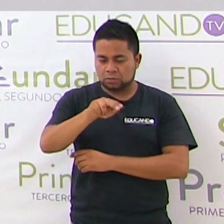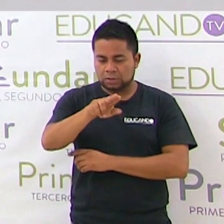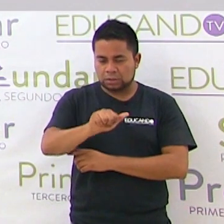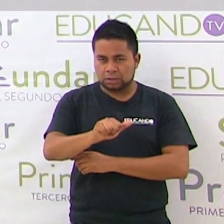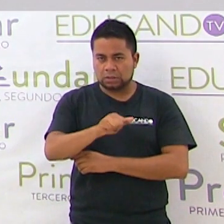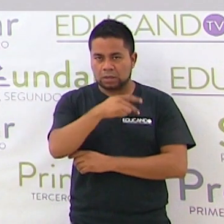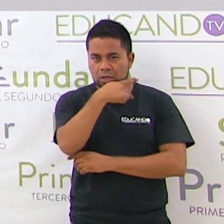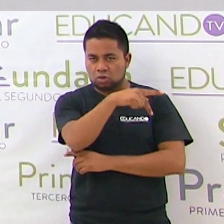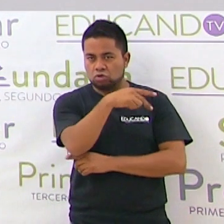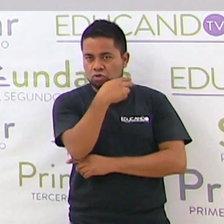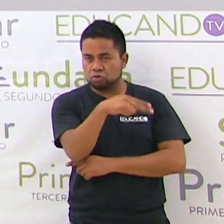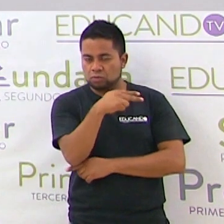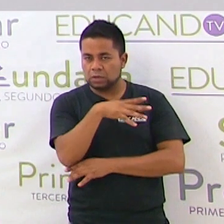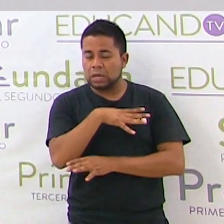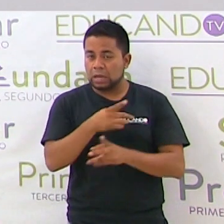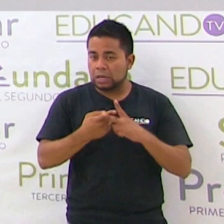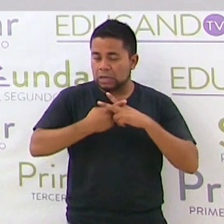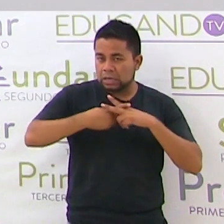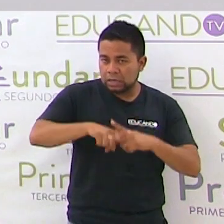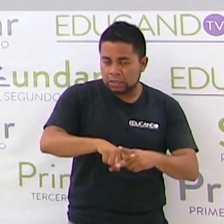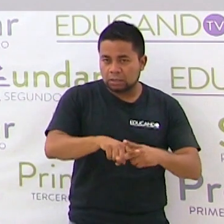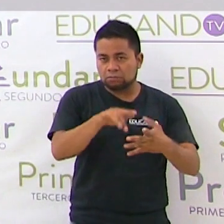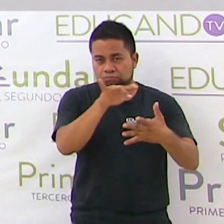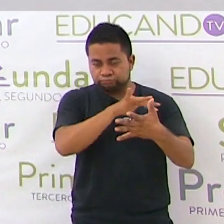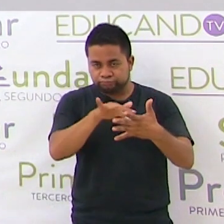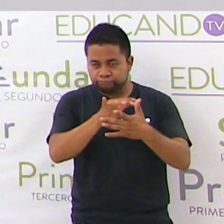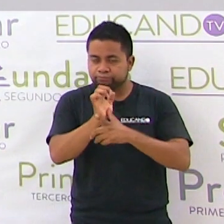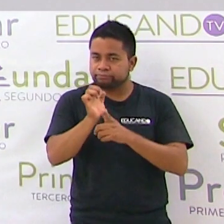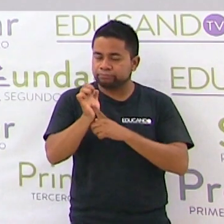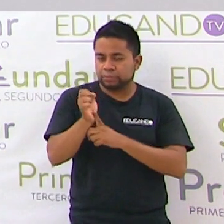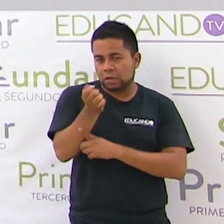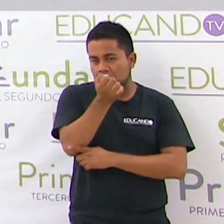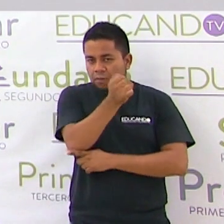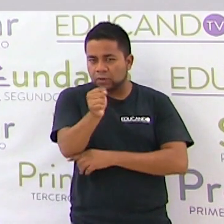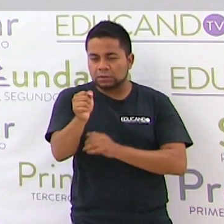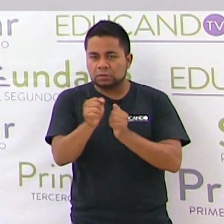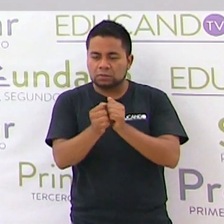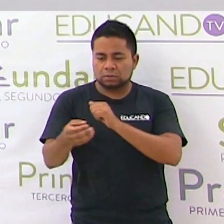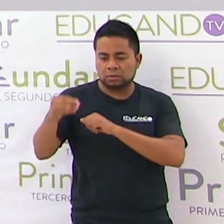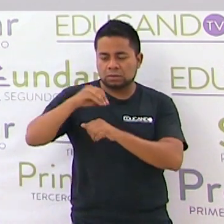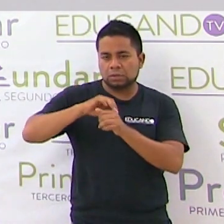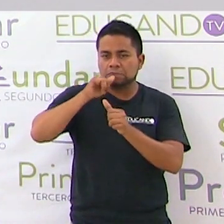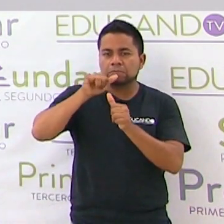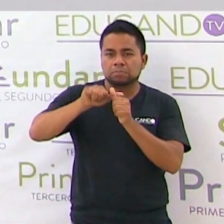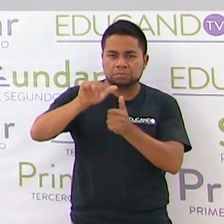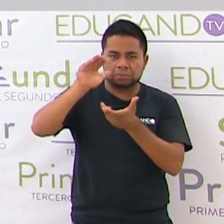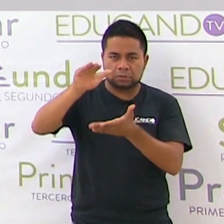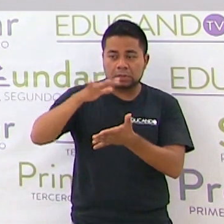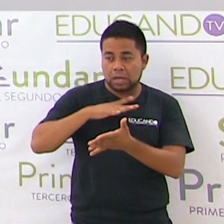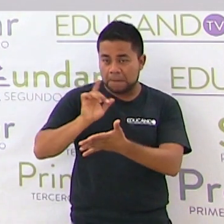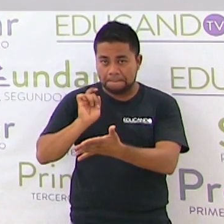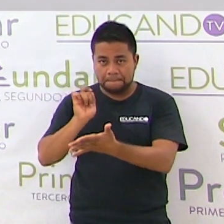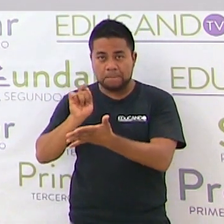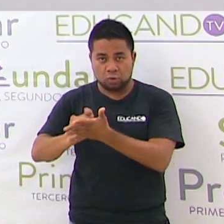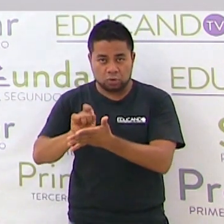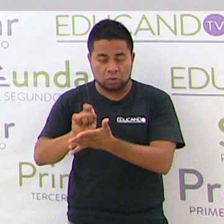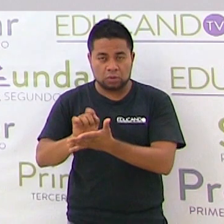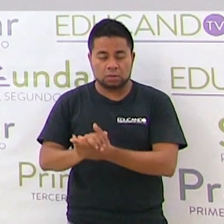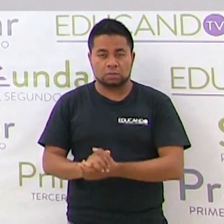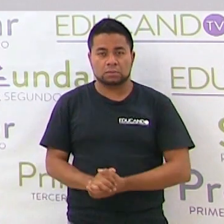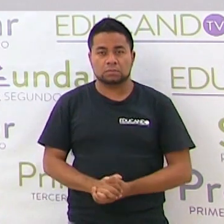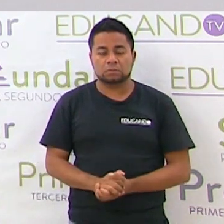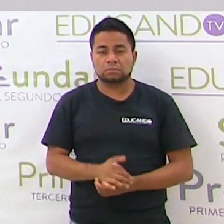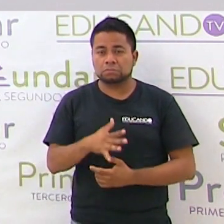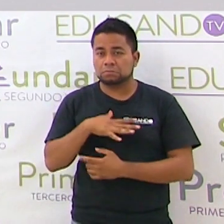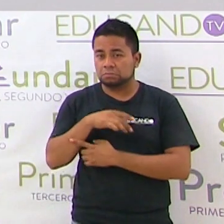que es nombre propio, está empezando el texto, entonces tiene que ir con mayúscula. Acá hay un punto y